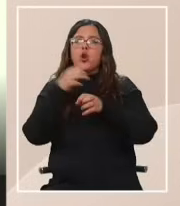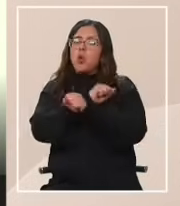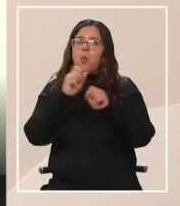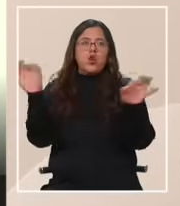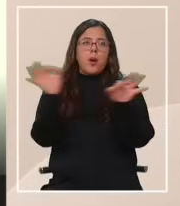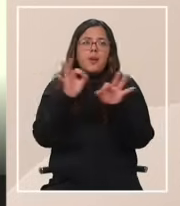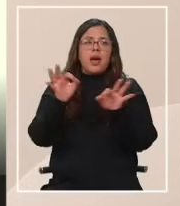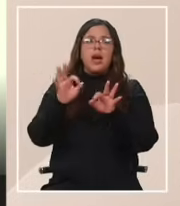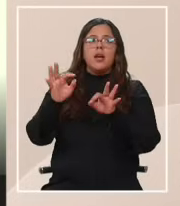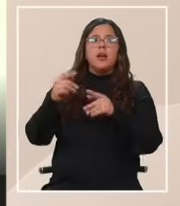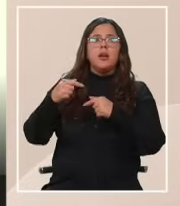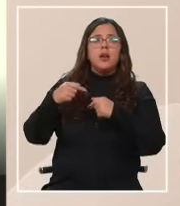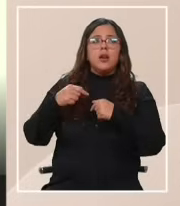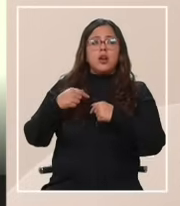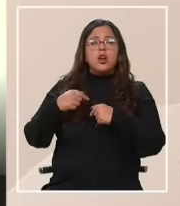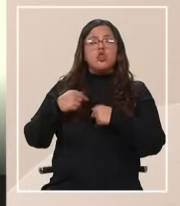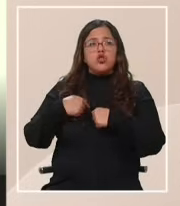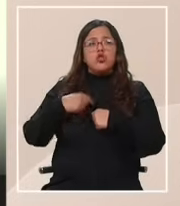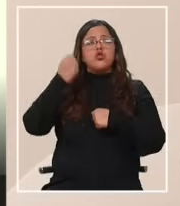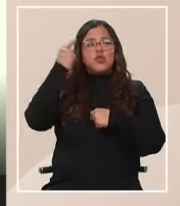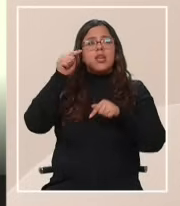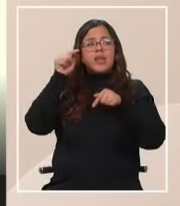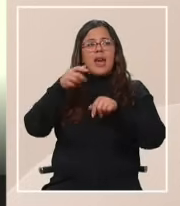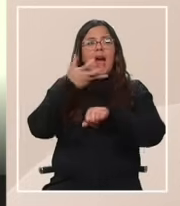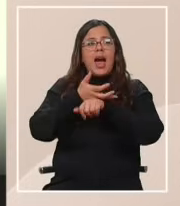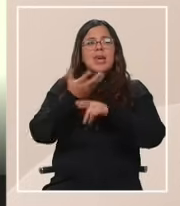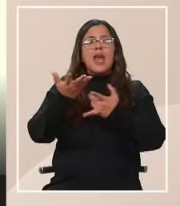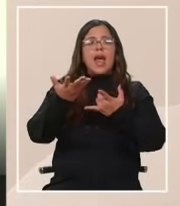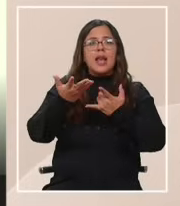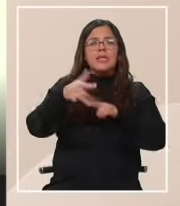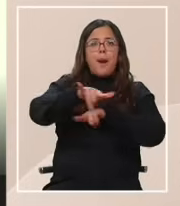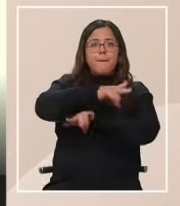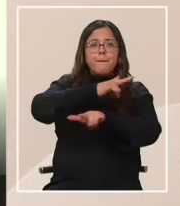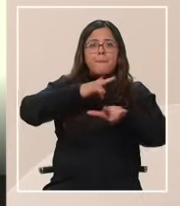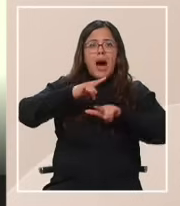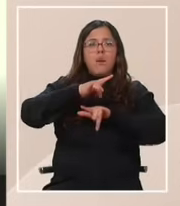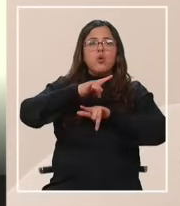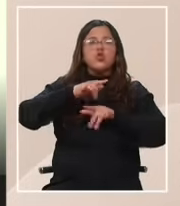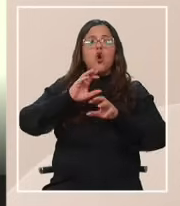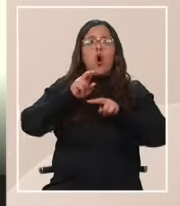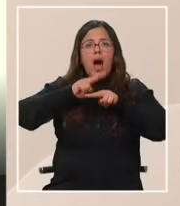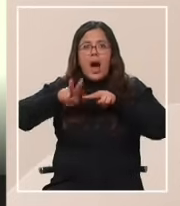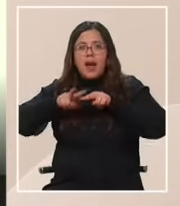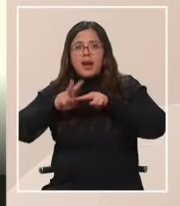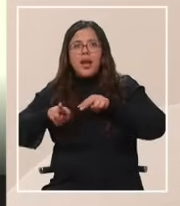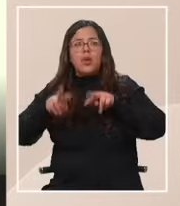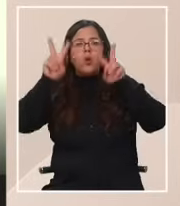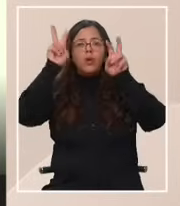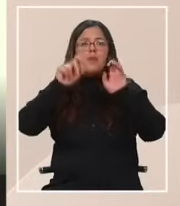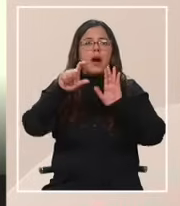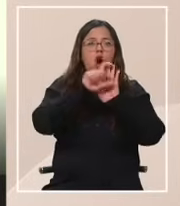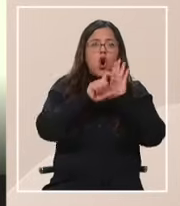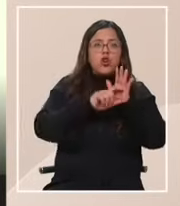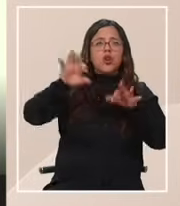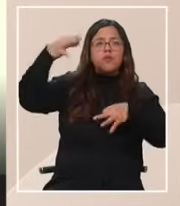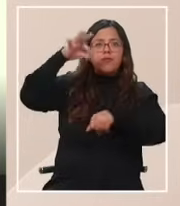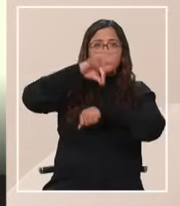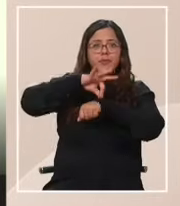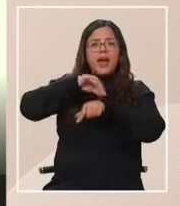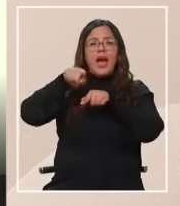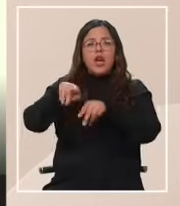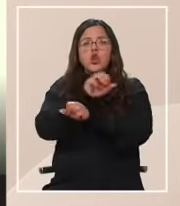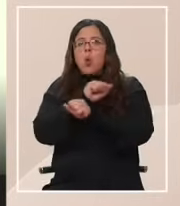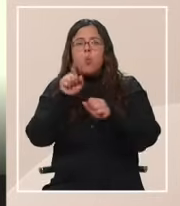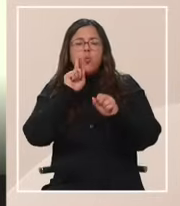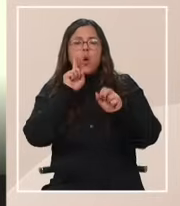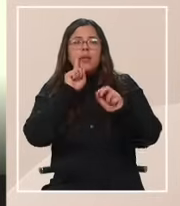habla de que hubo algún tipo de manipulación o adulteración los códigos de manejo de la ficha clínica, que no pueden